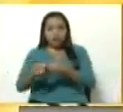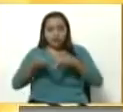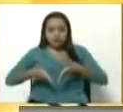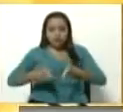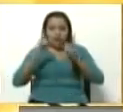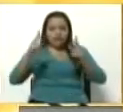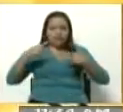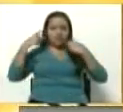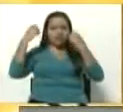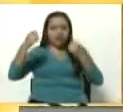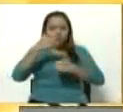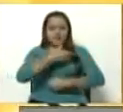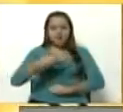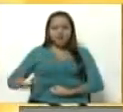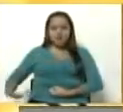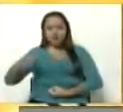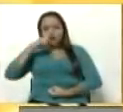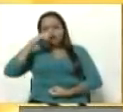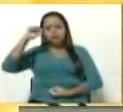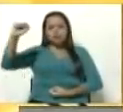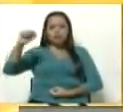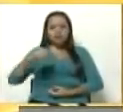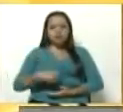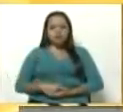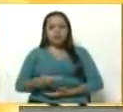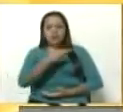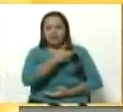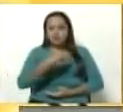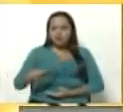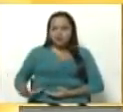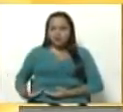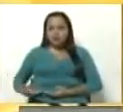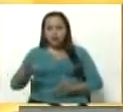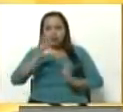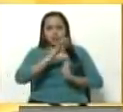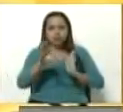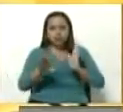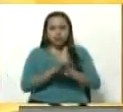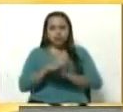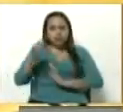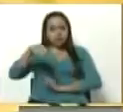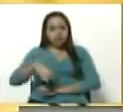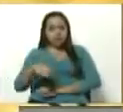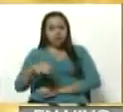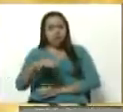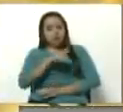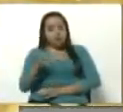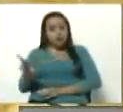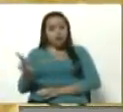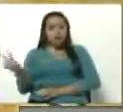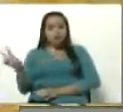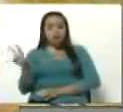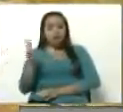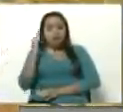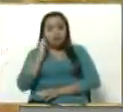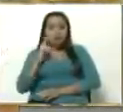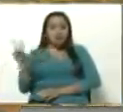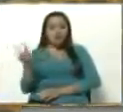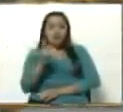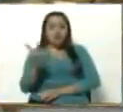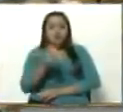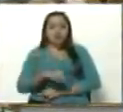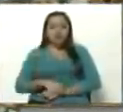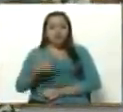nuestro presidente Nicolás Maduro Moro, presidente constitucional de la República Bolivariana de Venezuela.